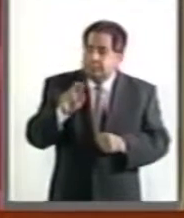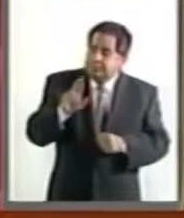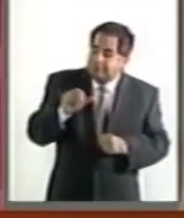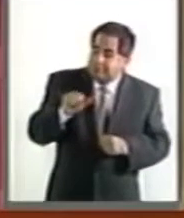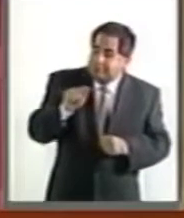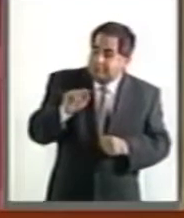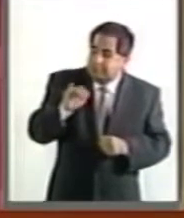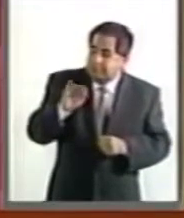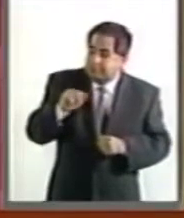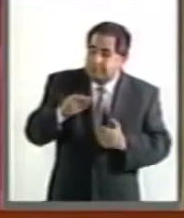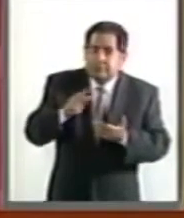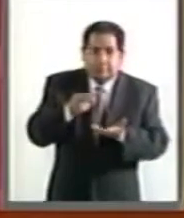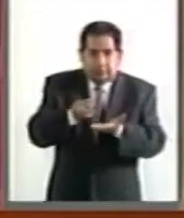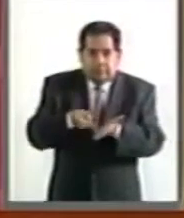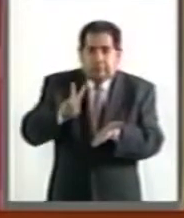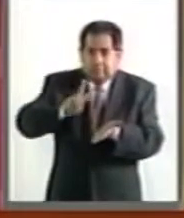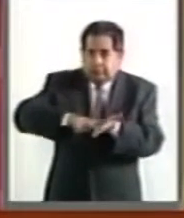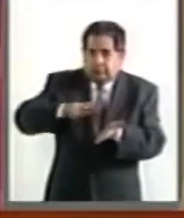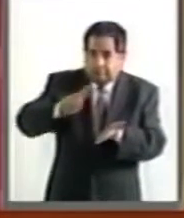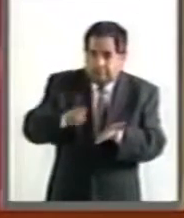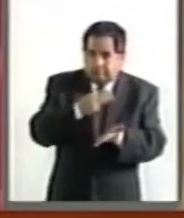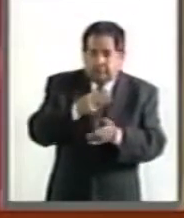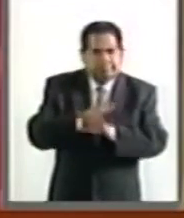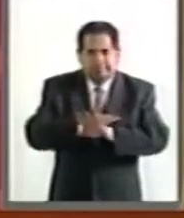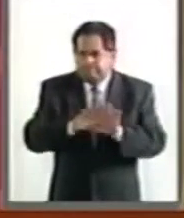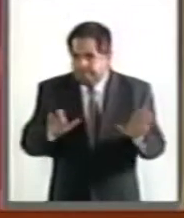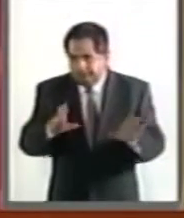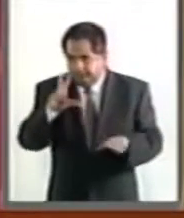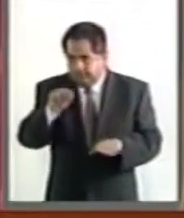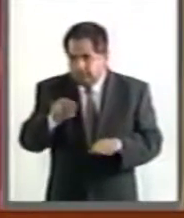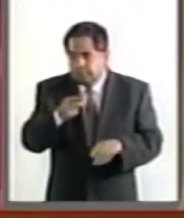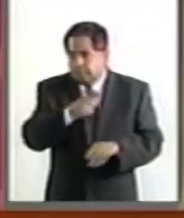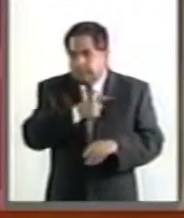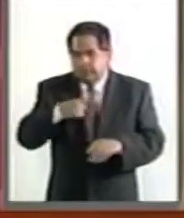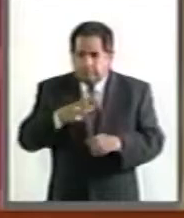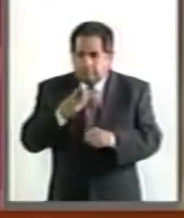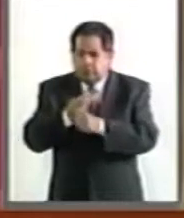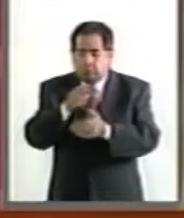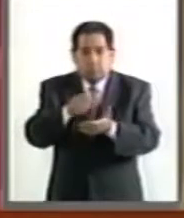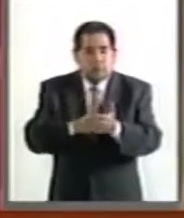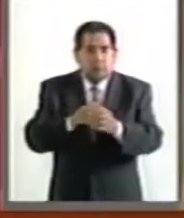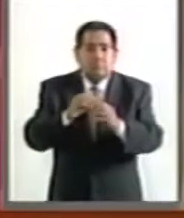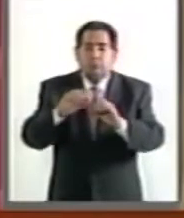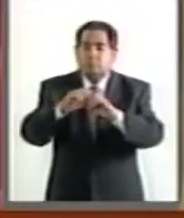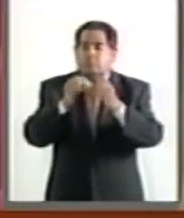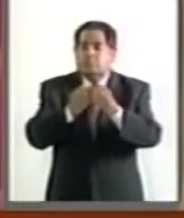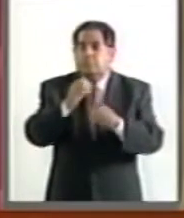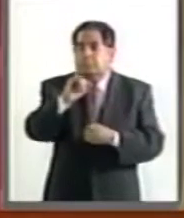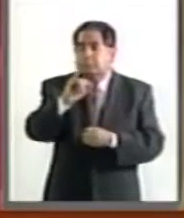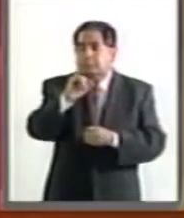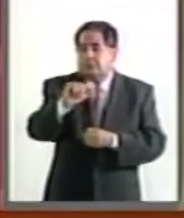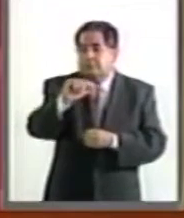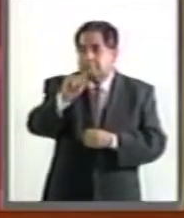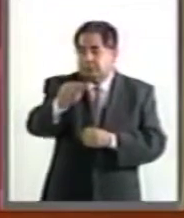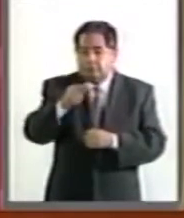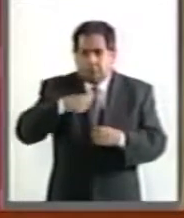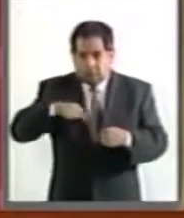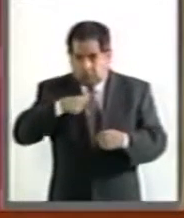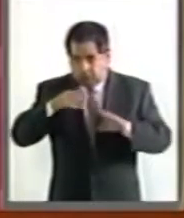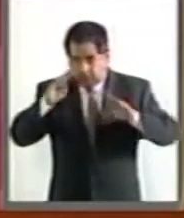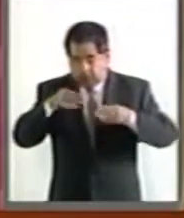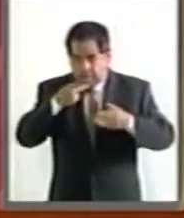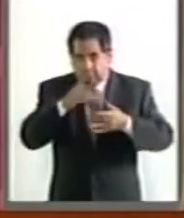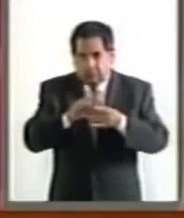ratifique el convenio 189, es importante corregir que el tratado internacional al que estamos